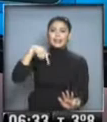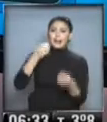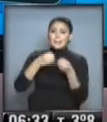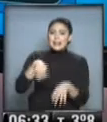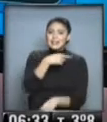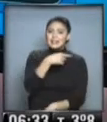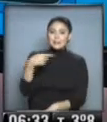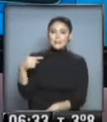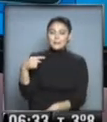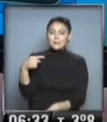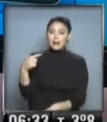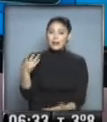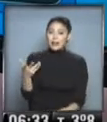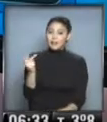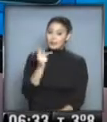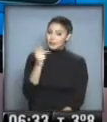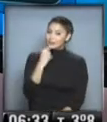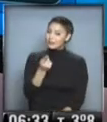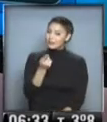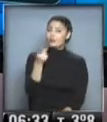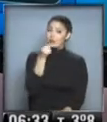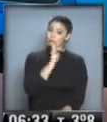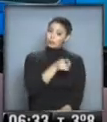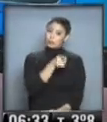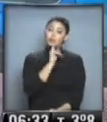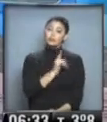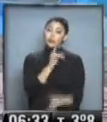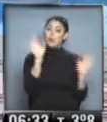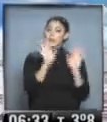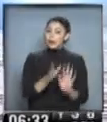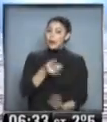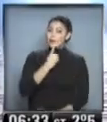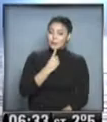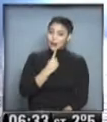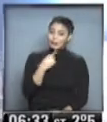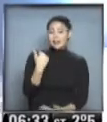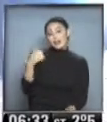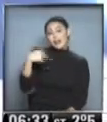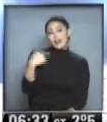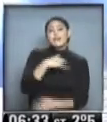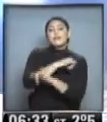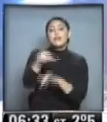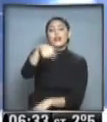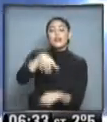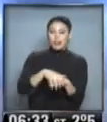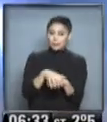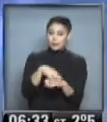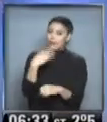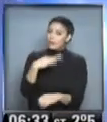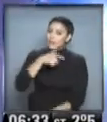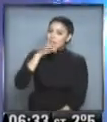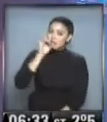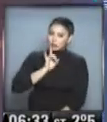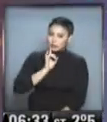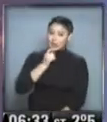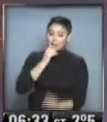vamos a compartir. Bueno, mientras te preparas unos ricos matecitos, le decimos a nuestros amigos que desayunen, que no se